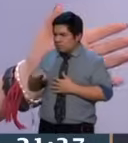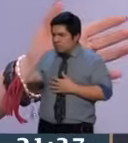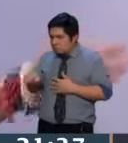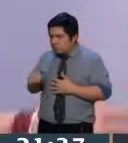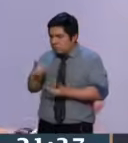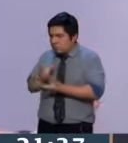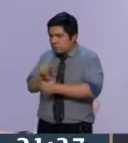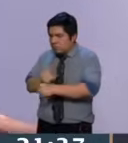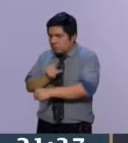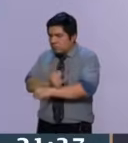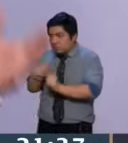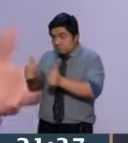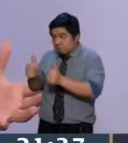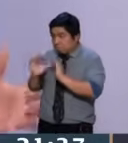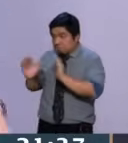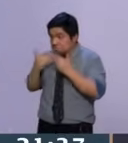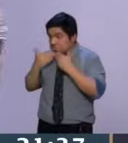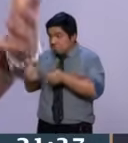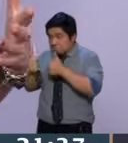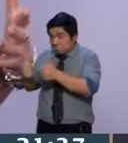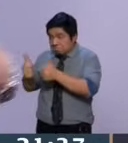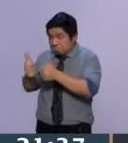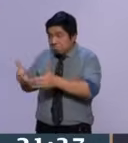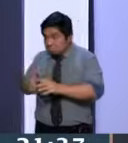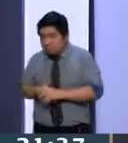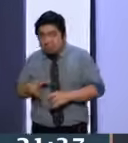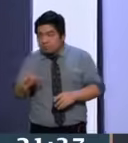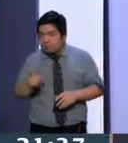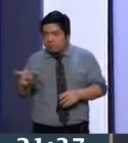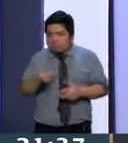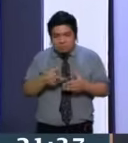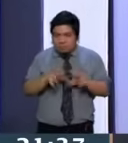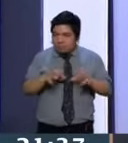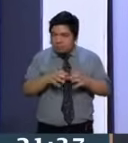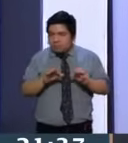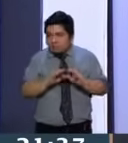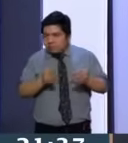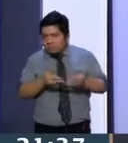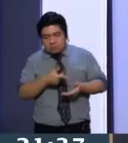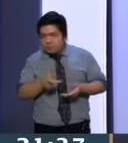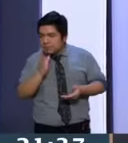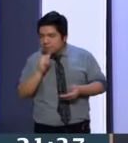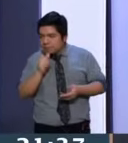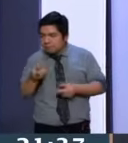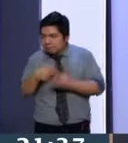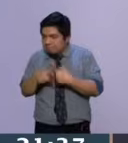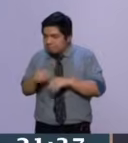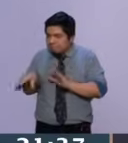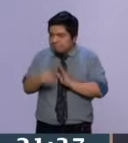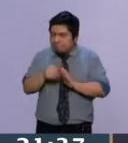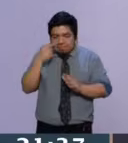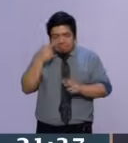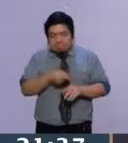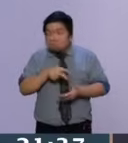en Iztapalapa, me da mucho gusto. Yo celebro cualquier cosa Y una que de las avance propuestas de la Clara teoría de son cuidados. 100 Pero no utopías. se puede venir a parar uno a